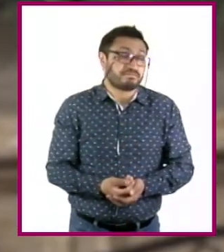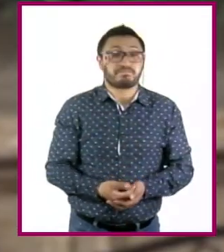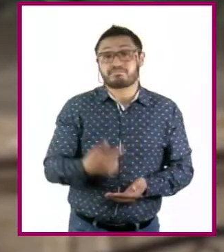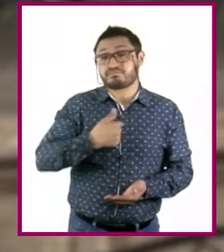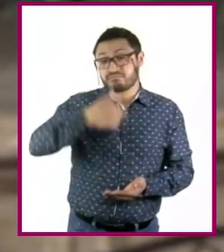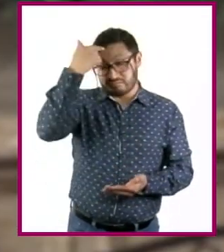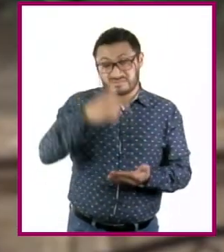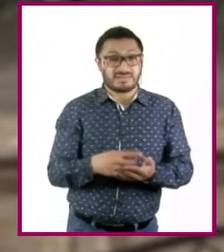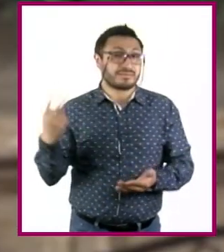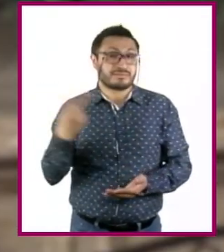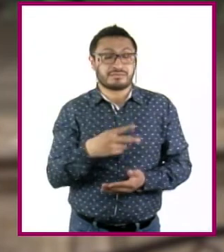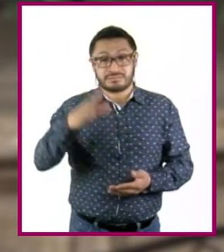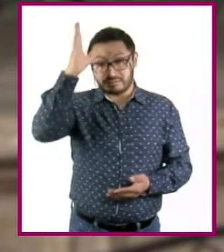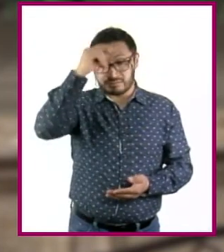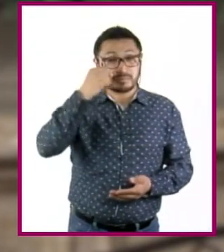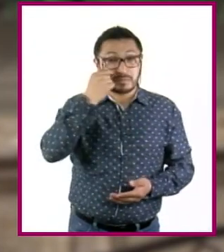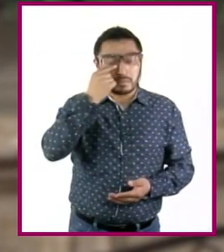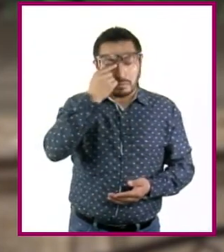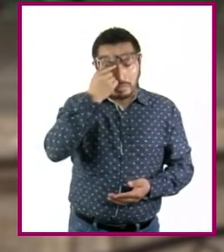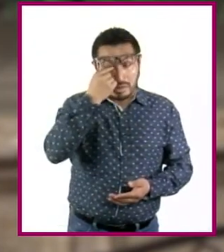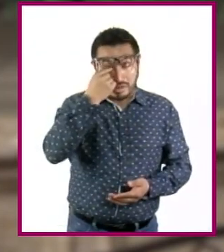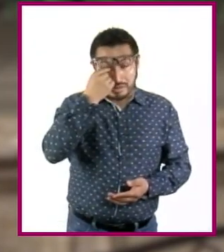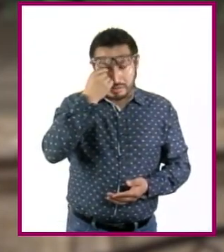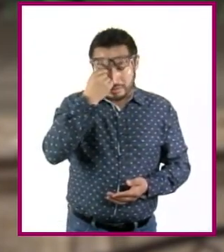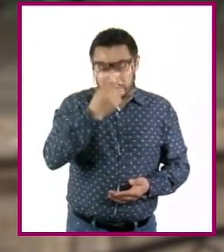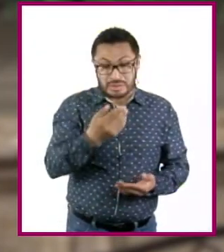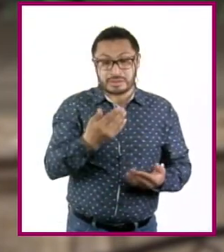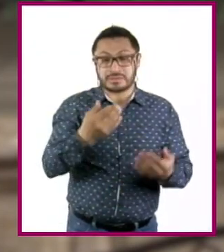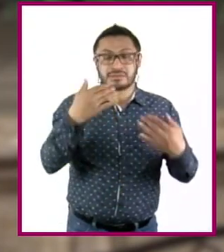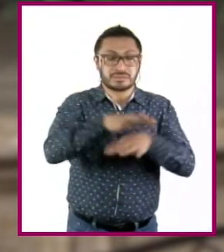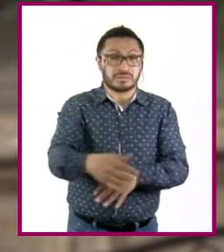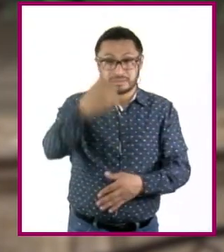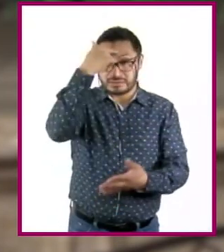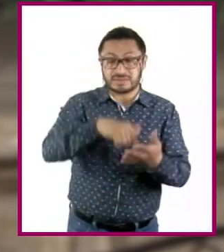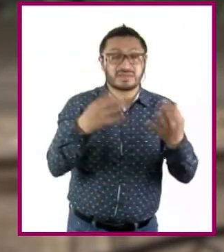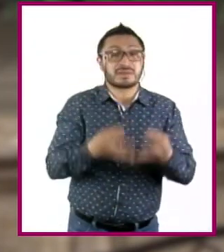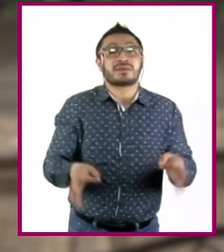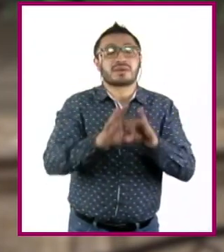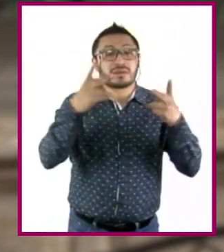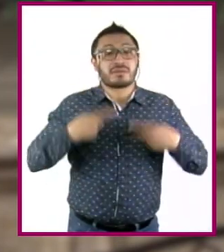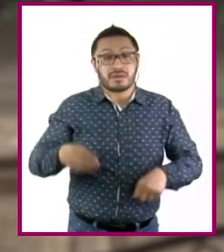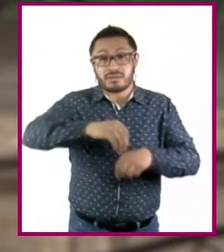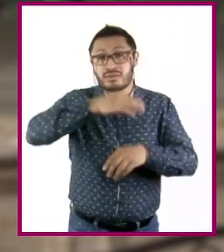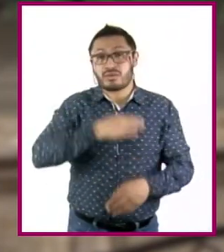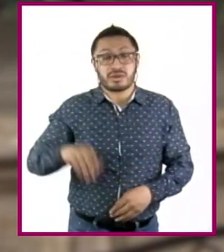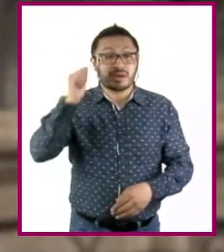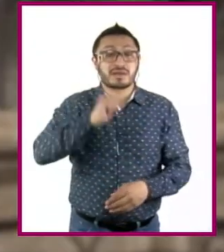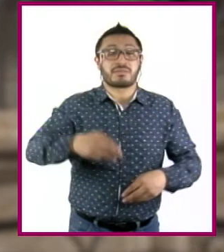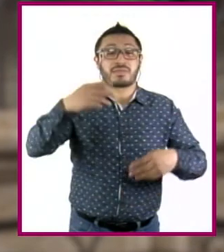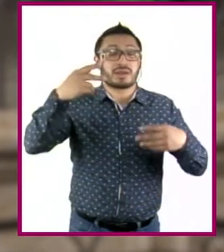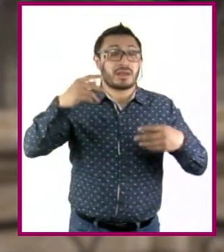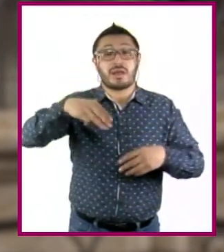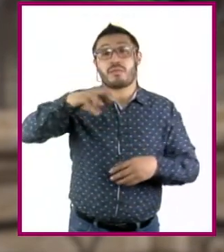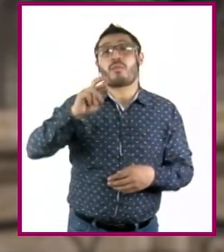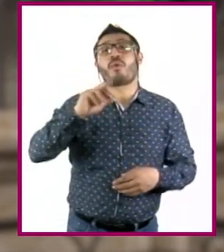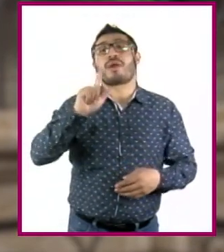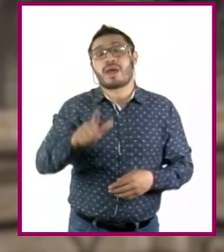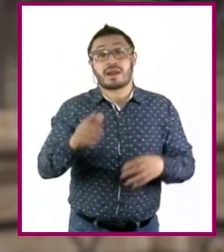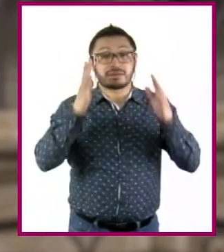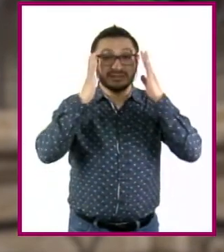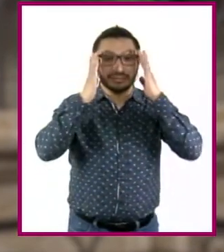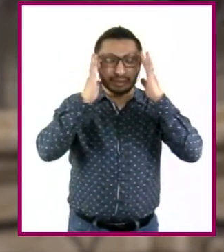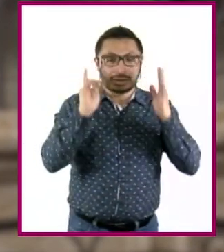que ambos estamos de acuerdo en que consideramos importante que quien imparta justicia sea siempre un agente moral. Es decir,